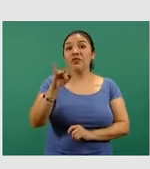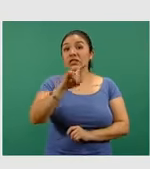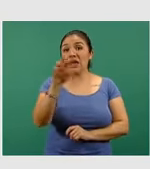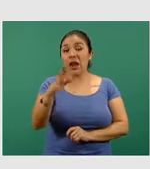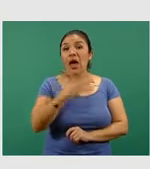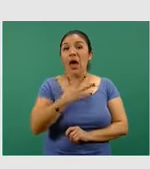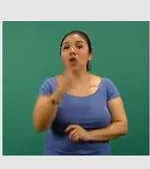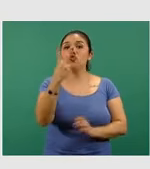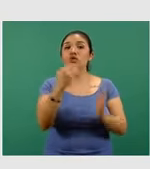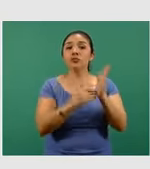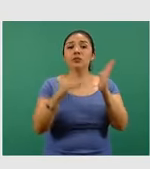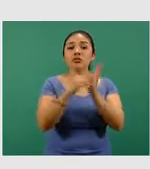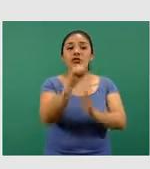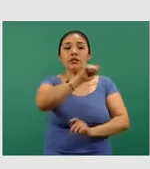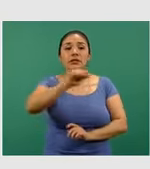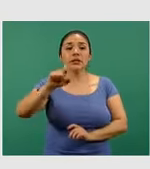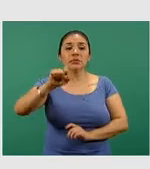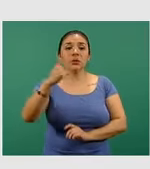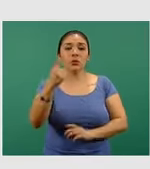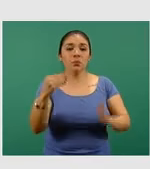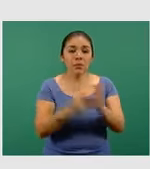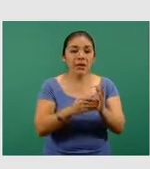con